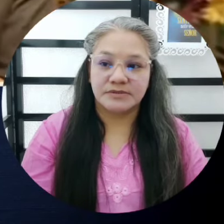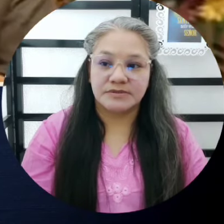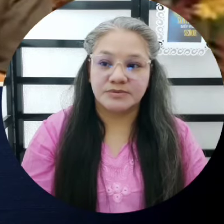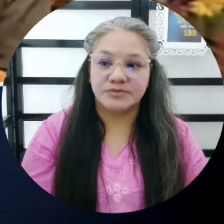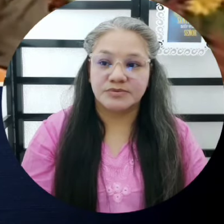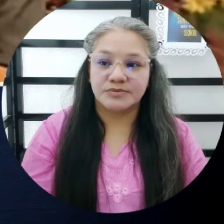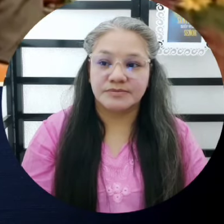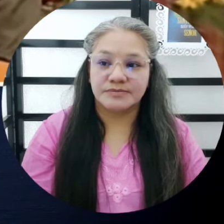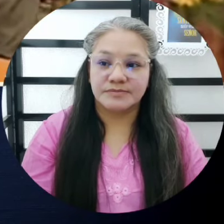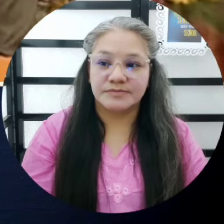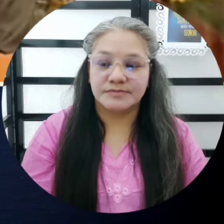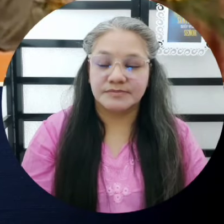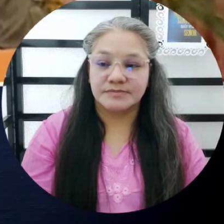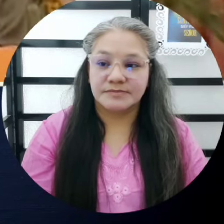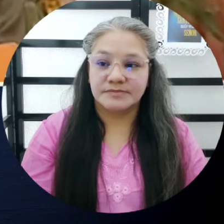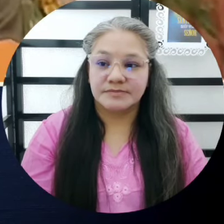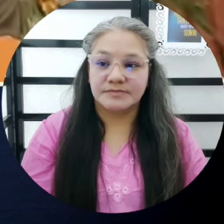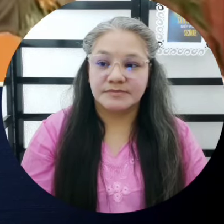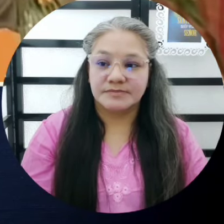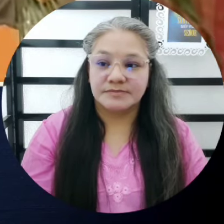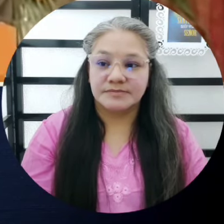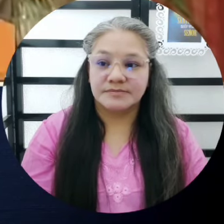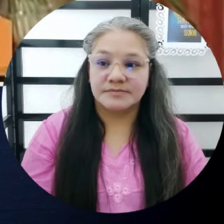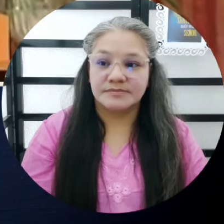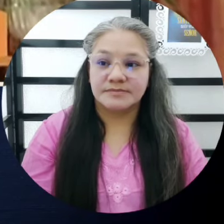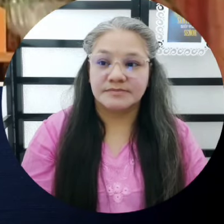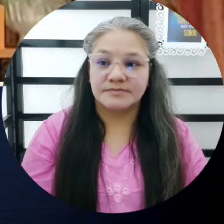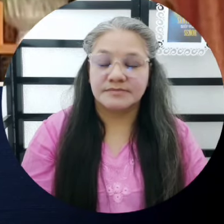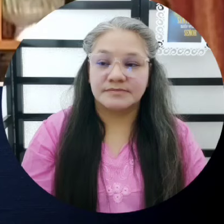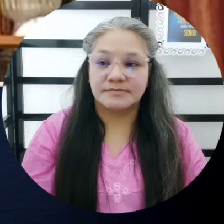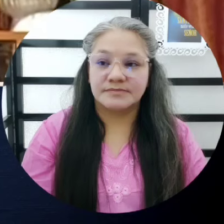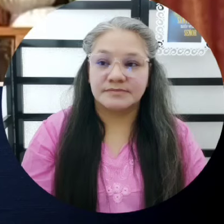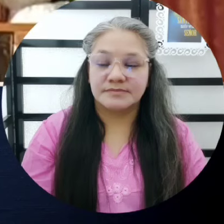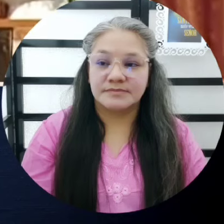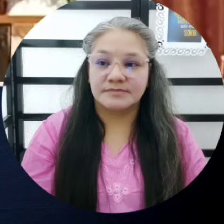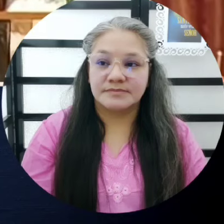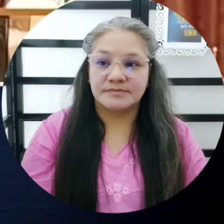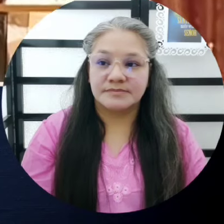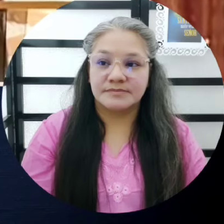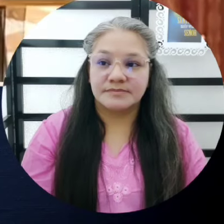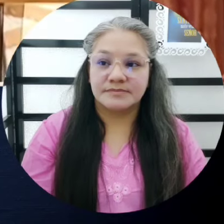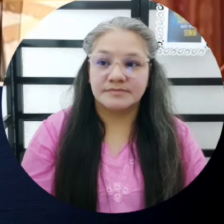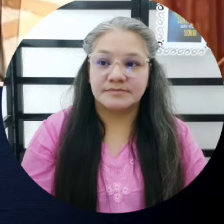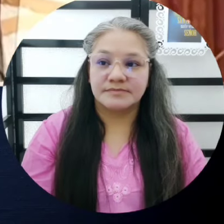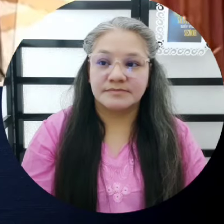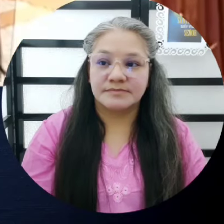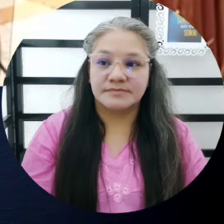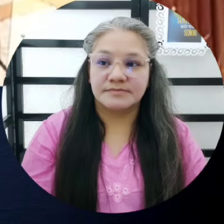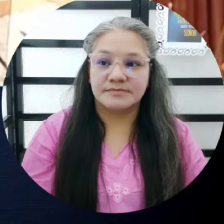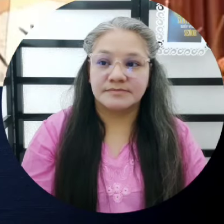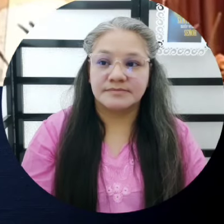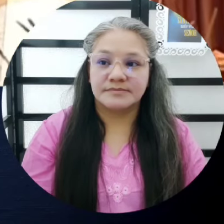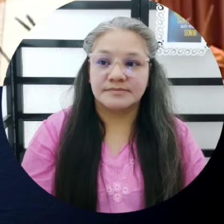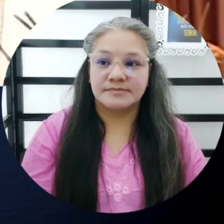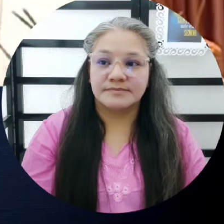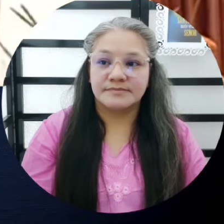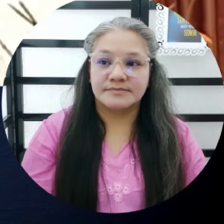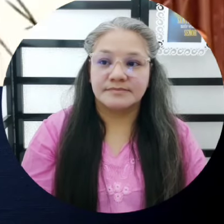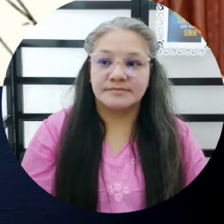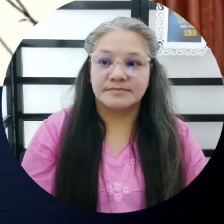parecer. Y ponga el rey personas en todas las provincias de su reino que lleven a todas las